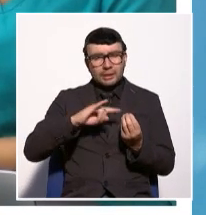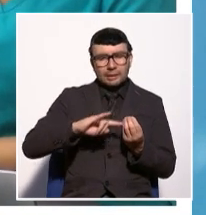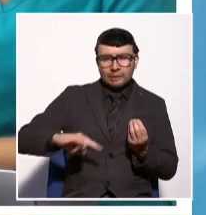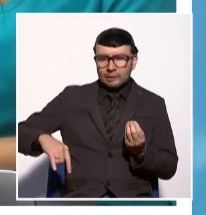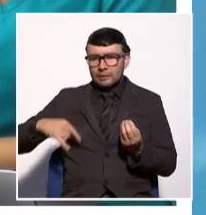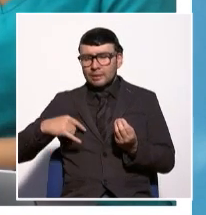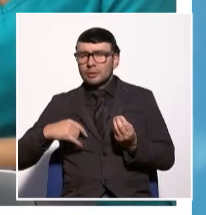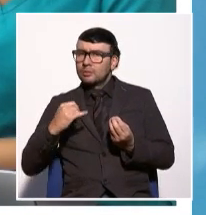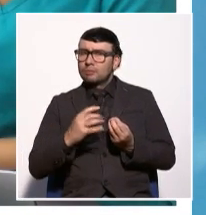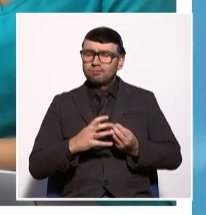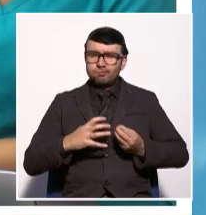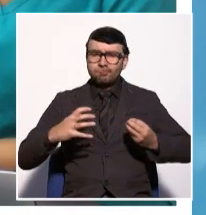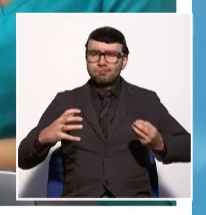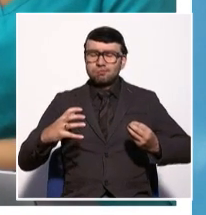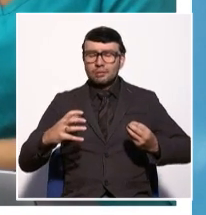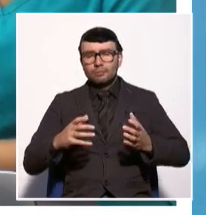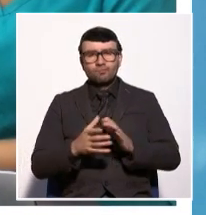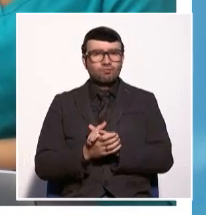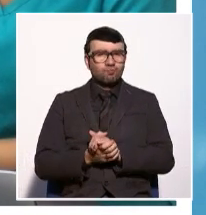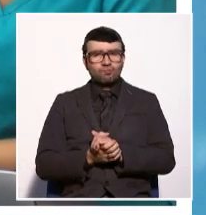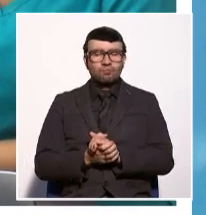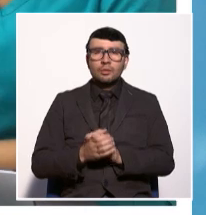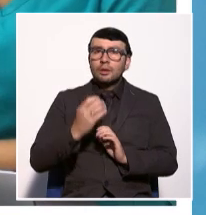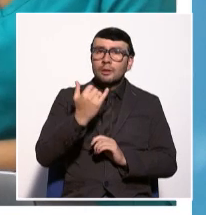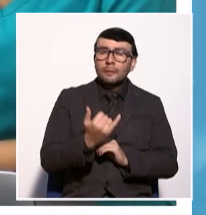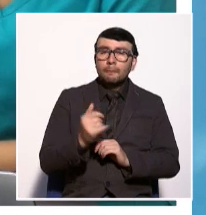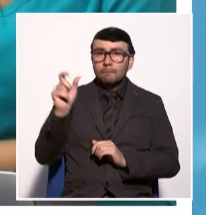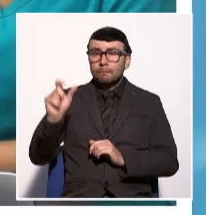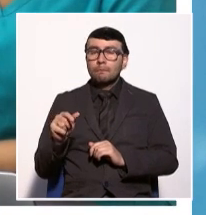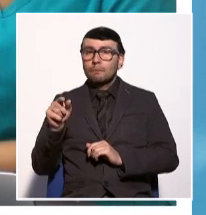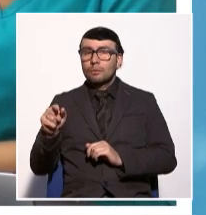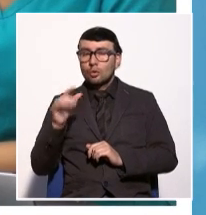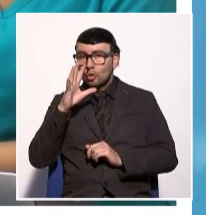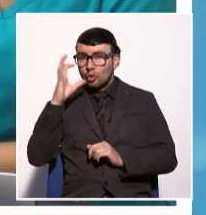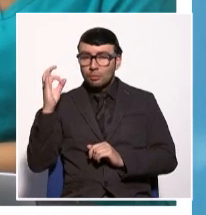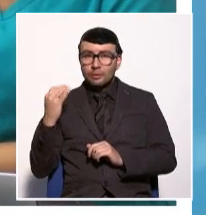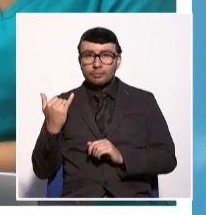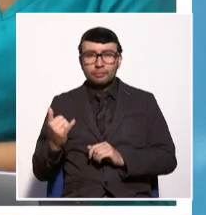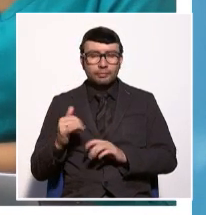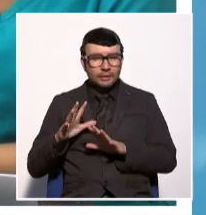para el foro con help